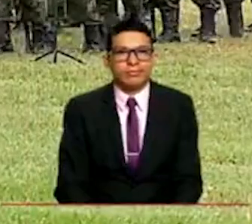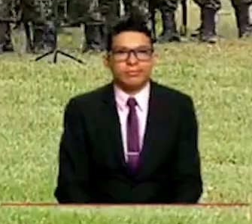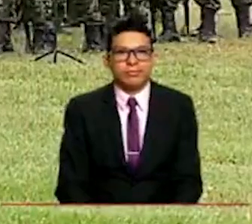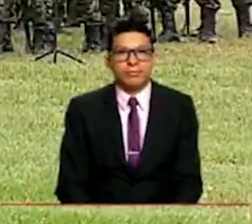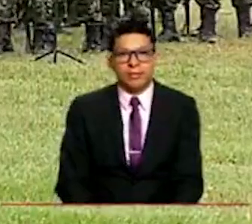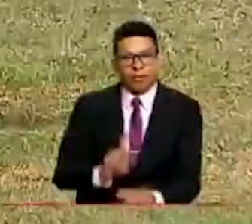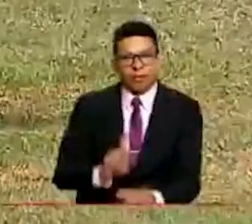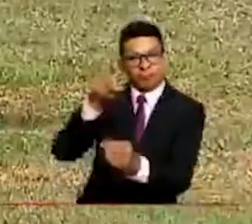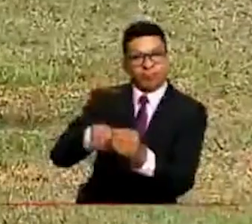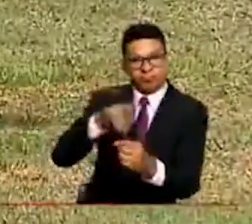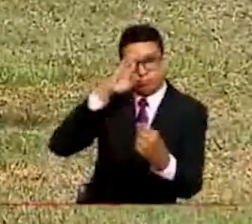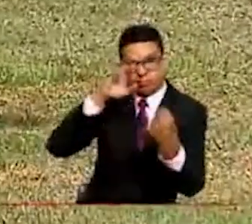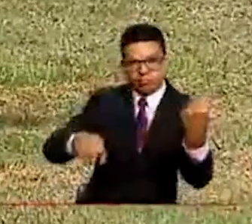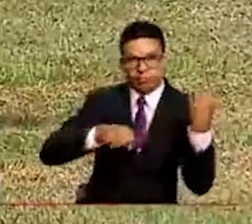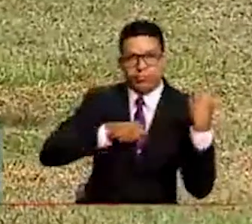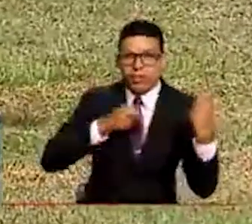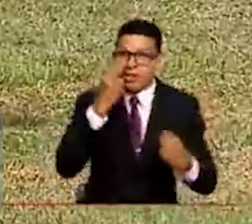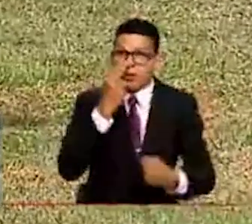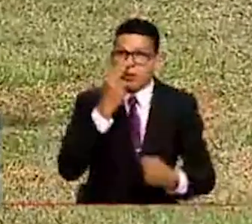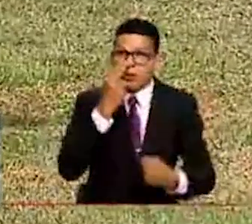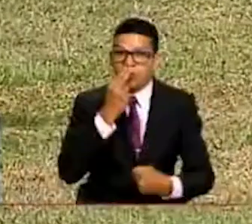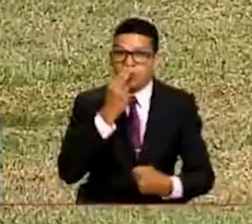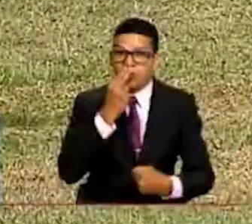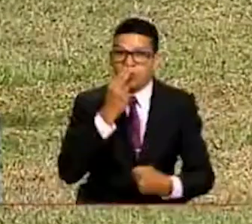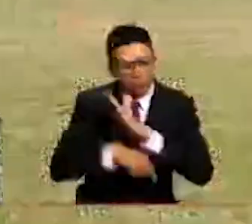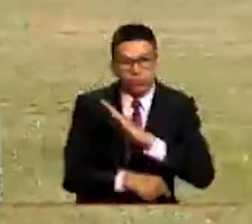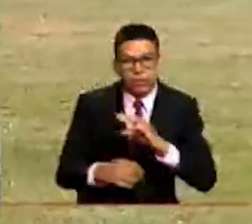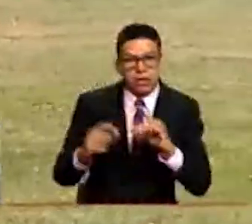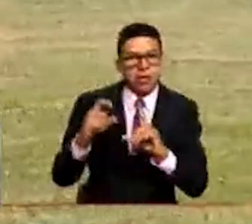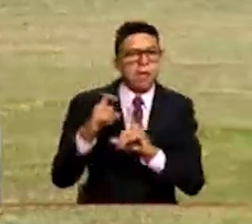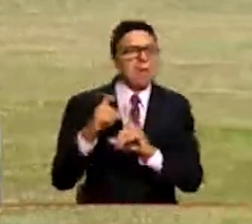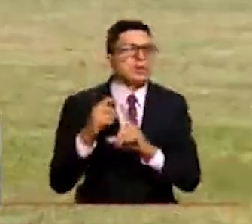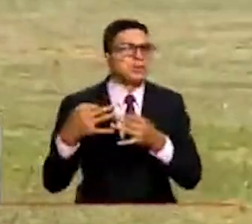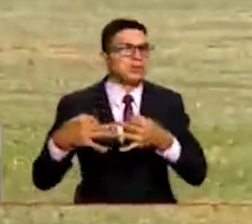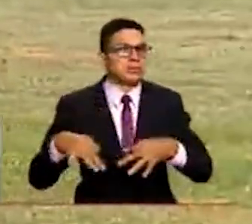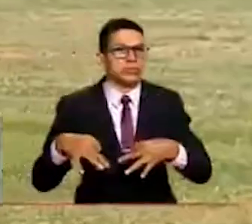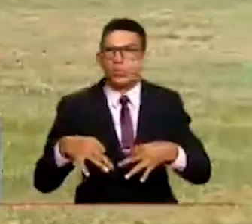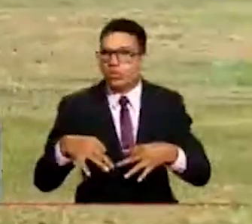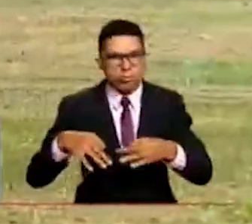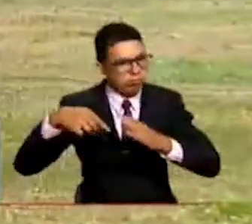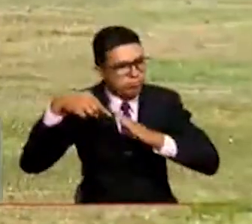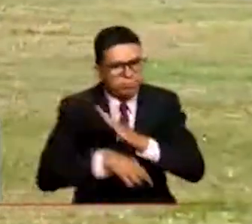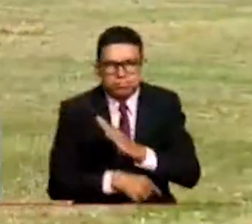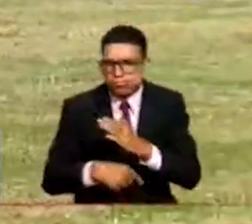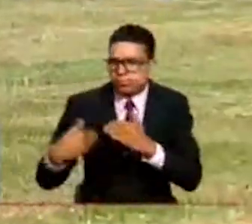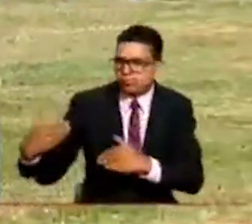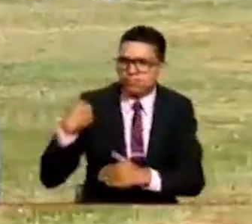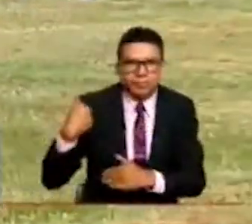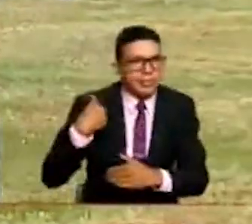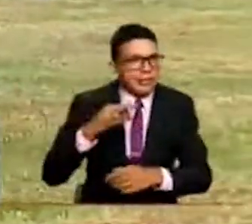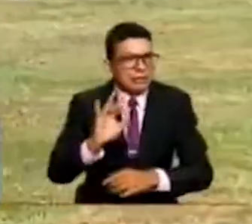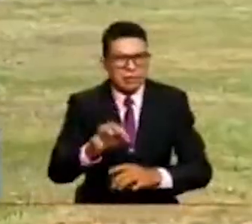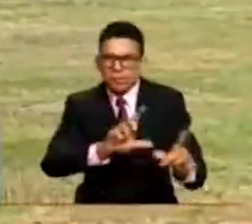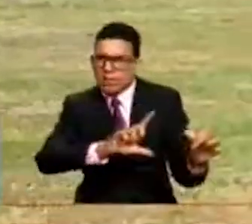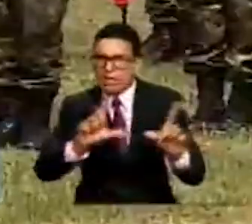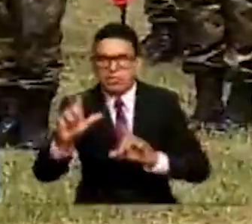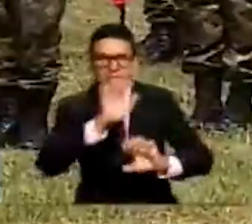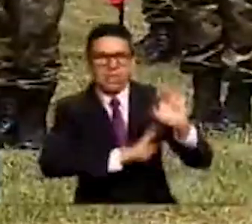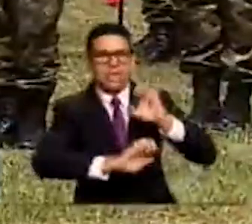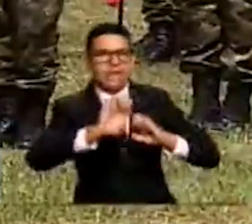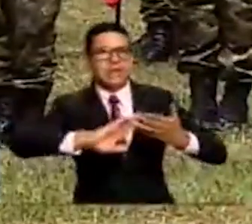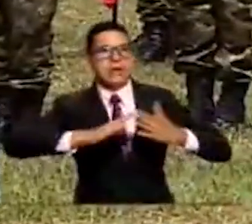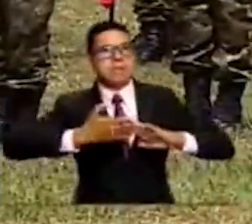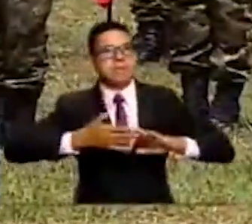Pertenecer al Ejército Nacional es un compromiso que va más allá de las palabras. Es un llamado profundo, una promesa de estar siempre listos para defender la paz